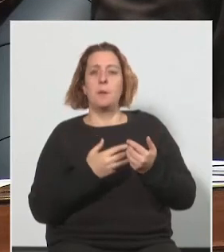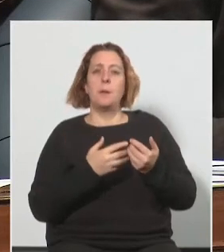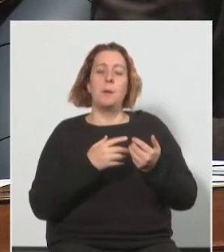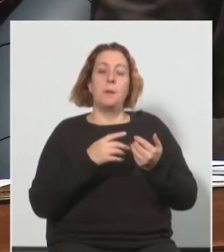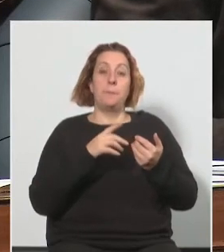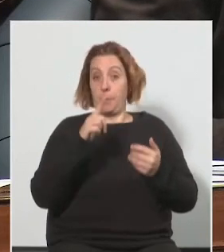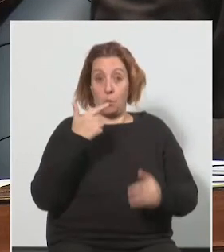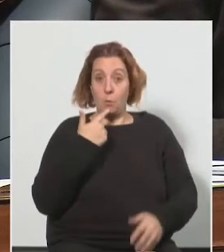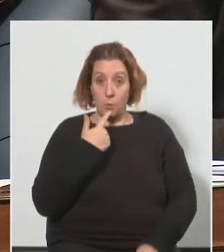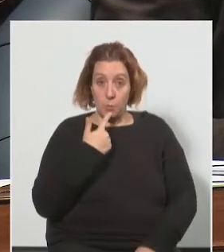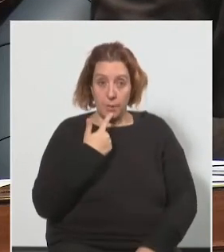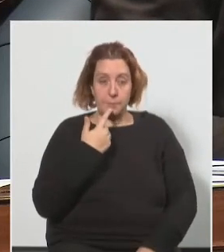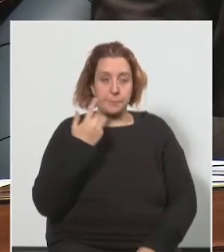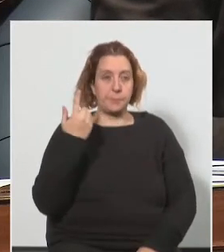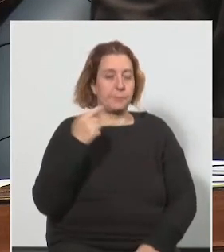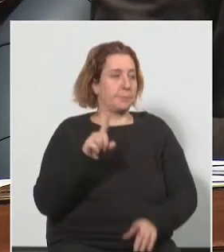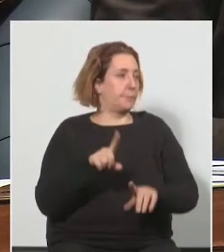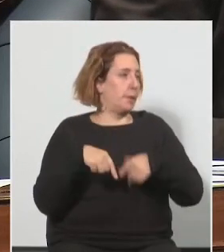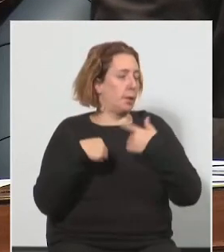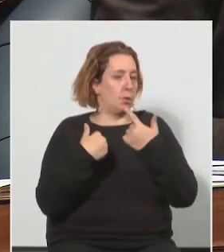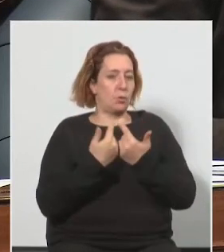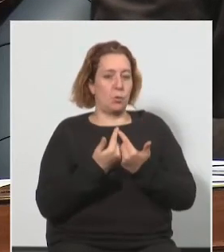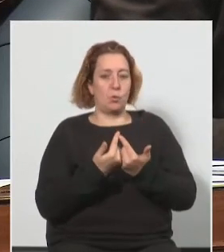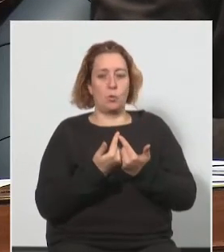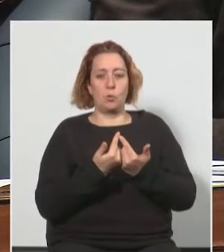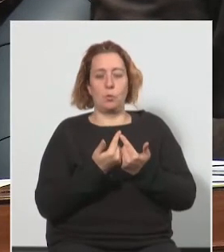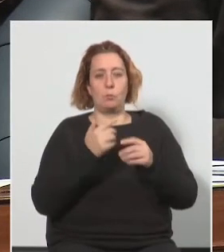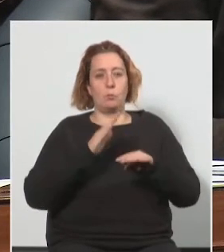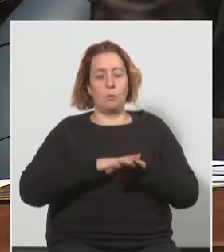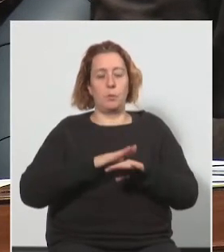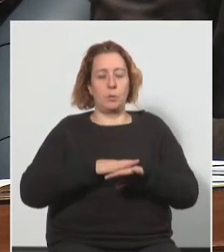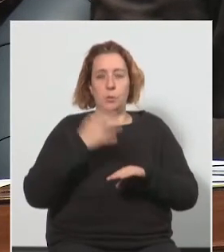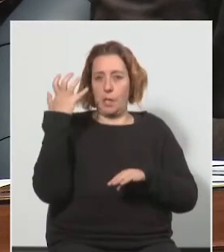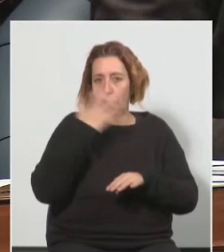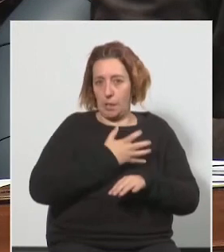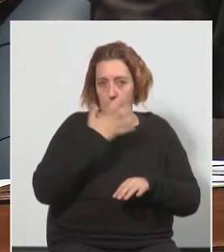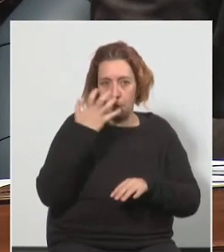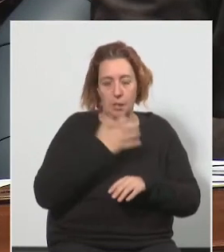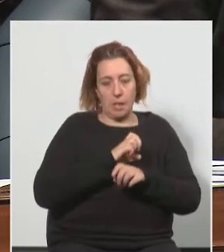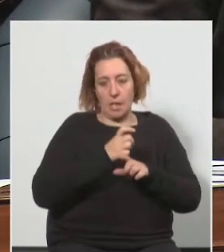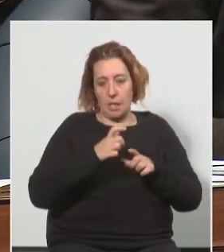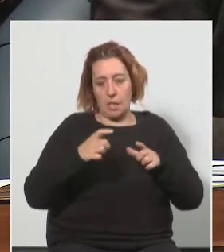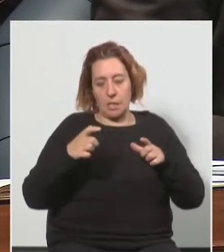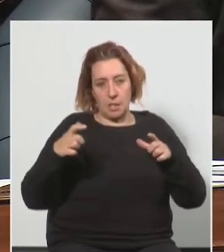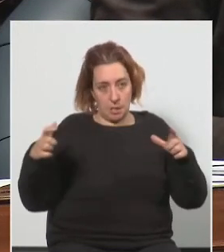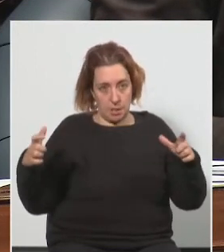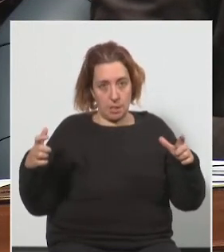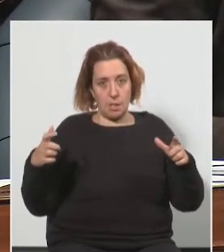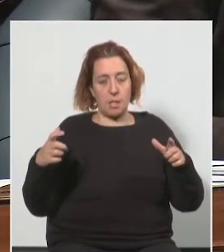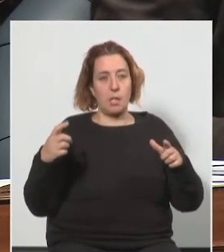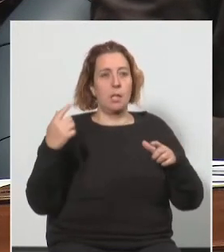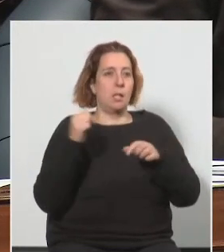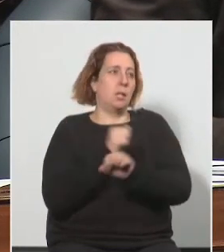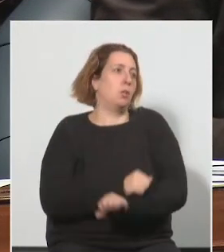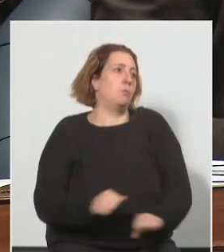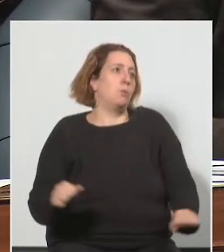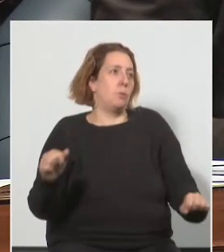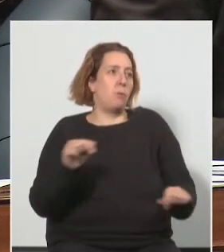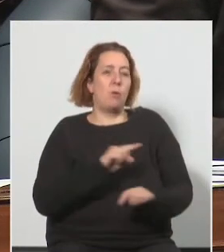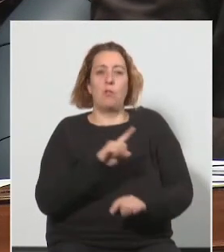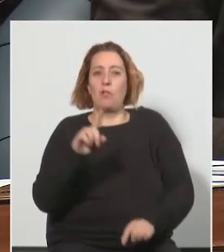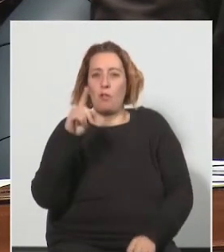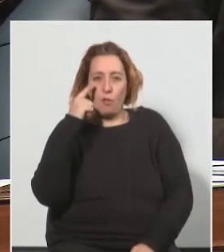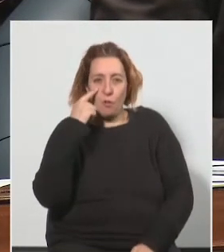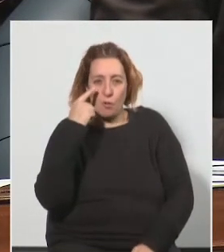No cabe duda de que estamos ante un frente temible que viene creciendo paso a paso y no podemos